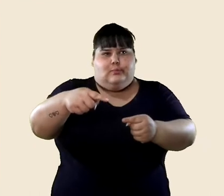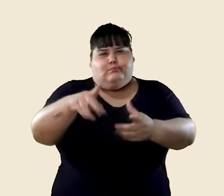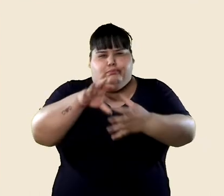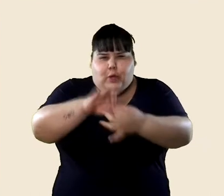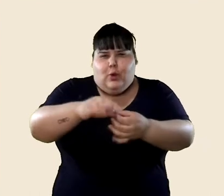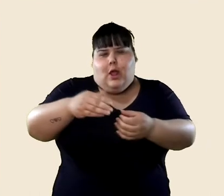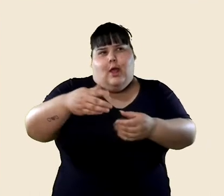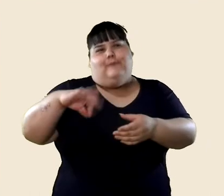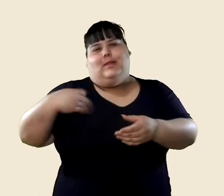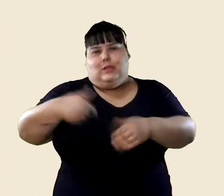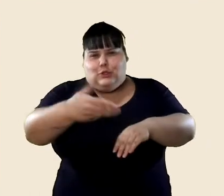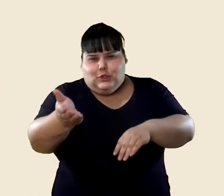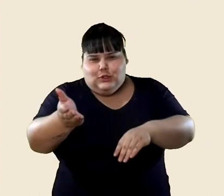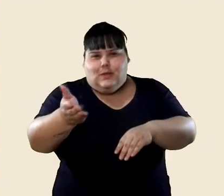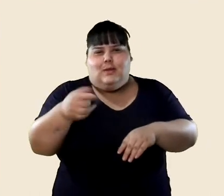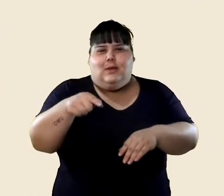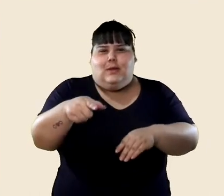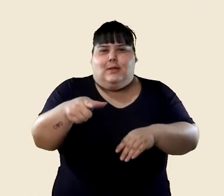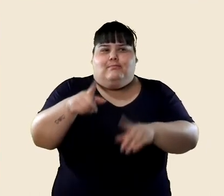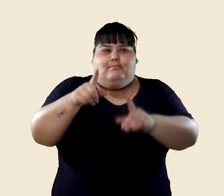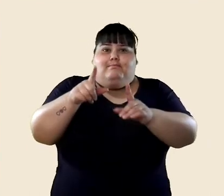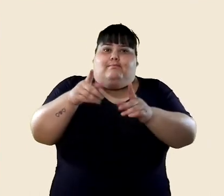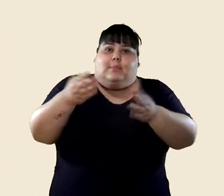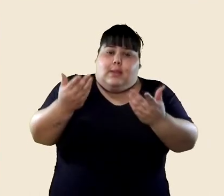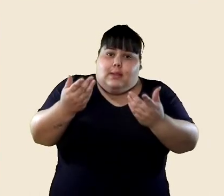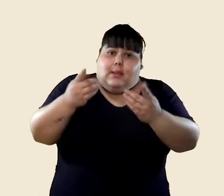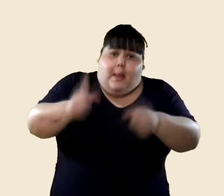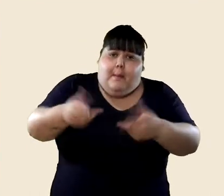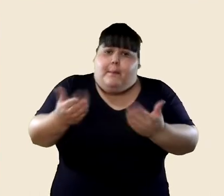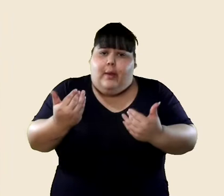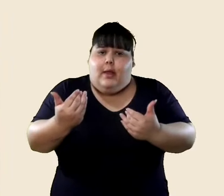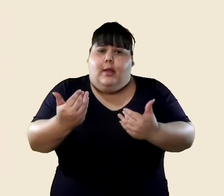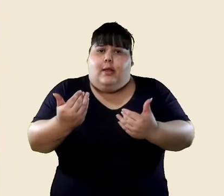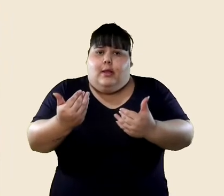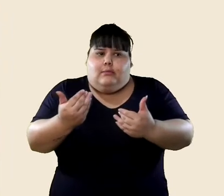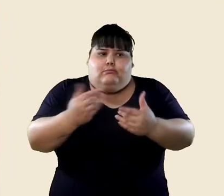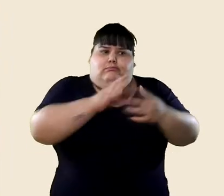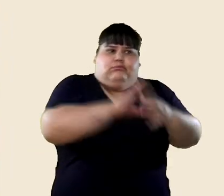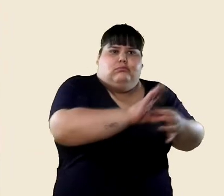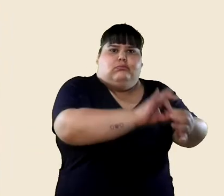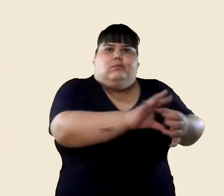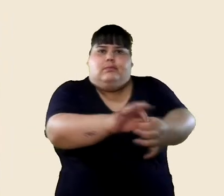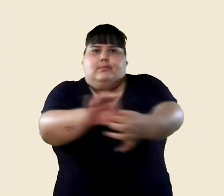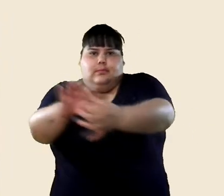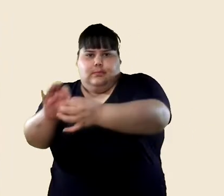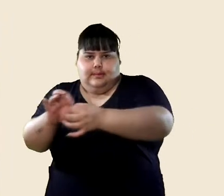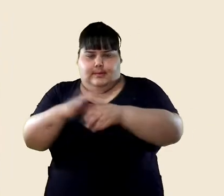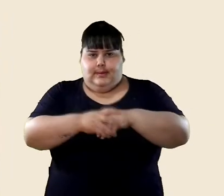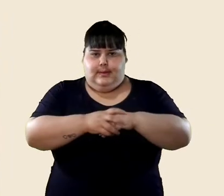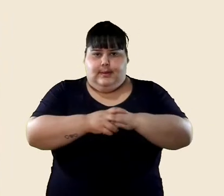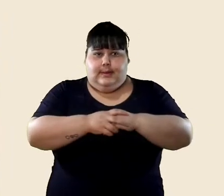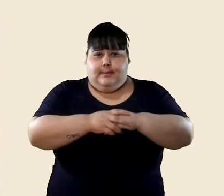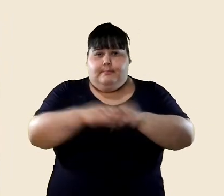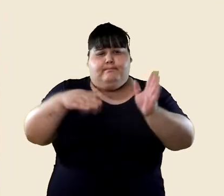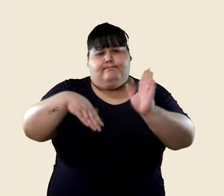y de la vida social en general también puedan tener, que se pueda encontrar este lazo. Sobre